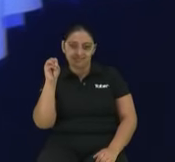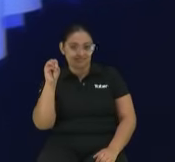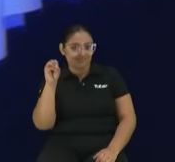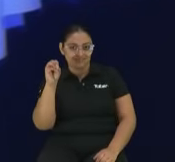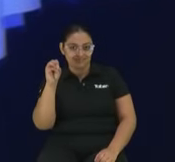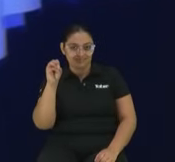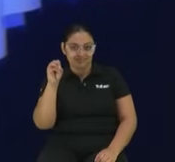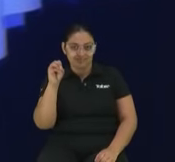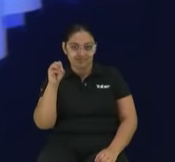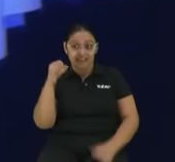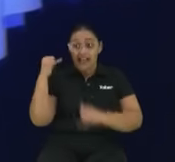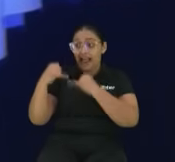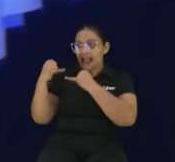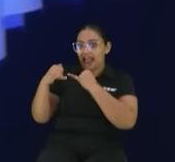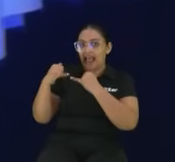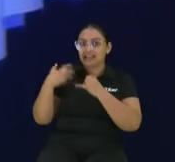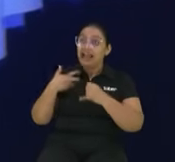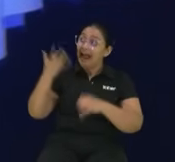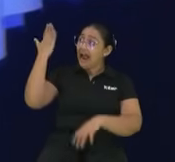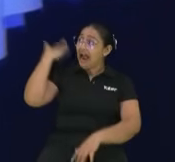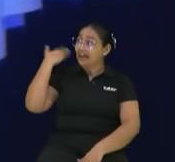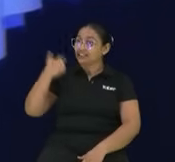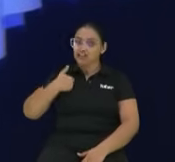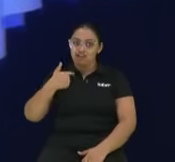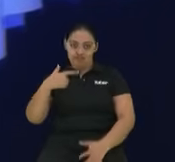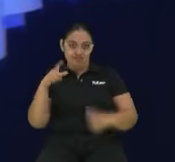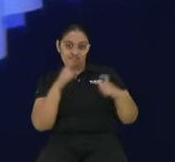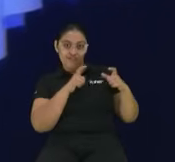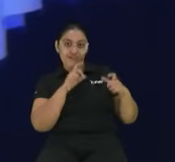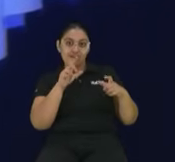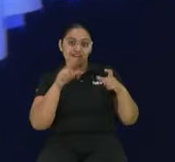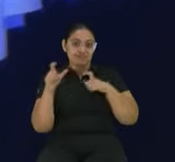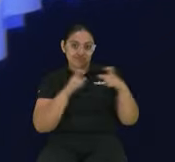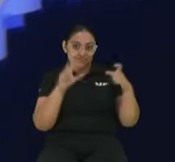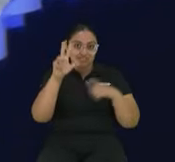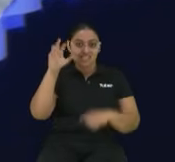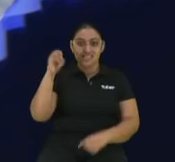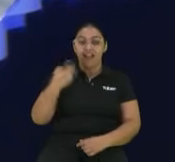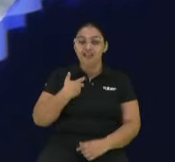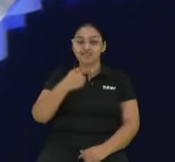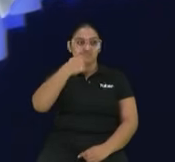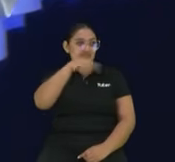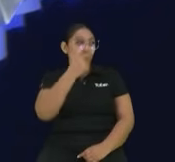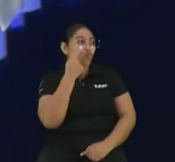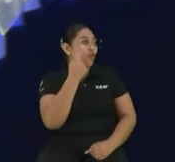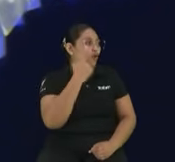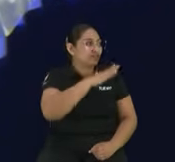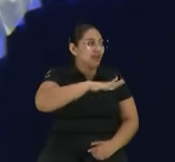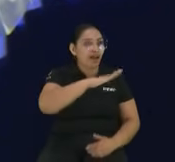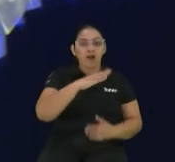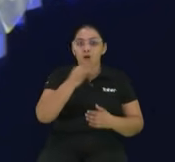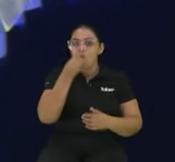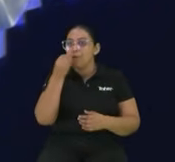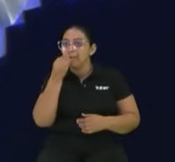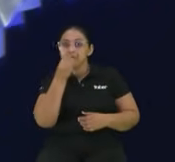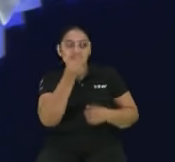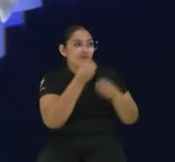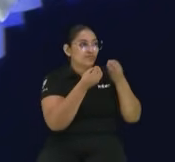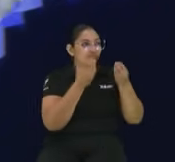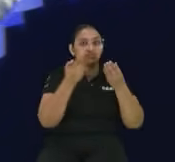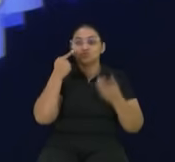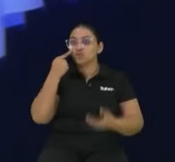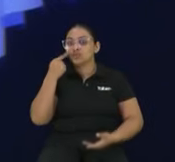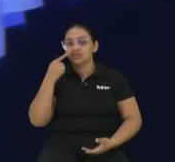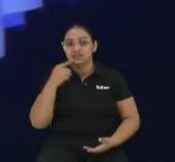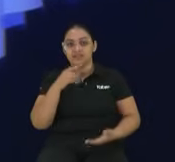vamos vamos a ir a comer Vamos allá a la plancha en la 5 de noviembre una Pupusería que estaba por unas